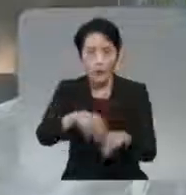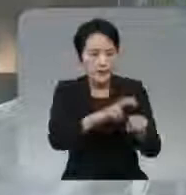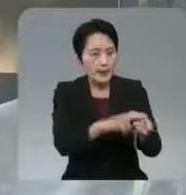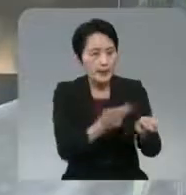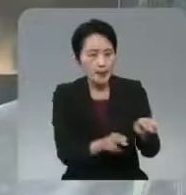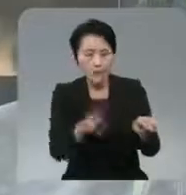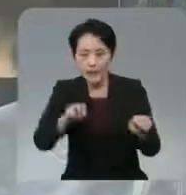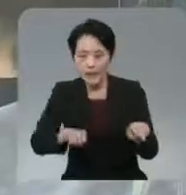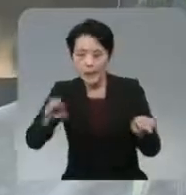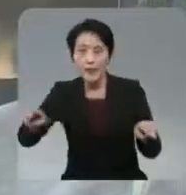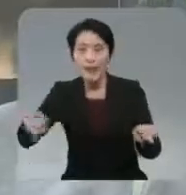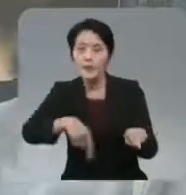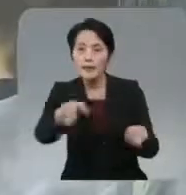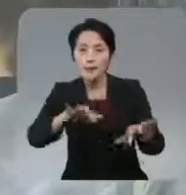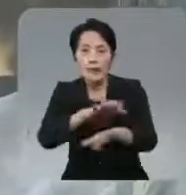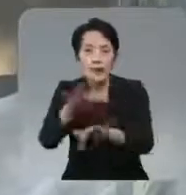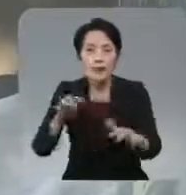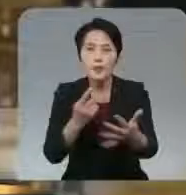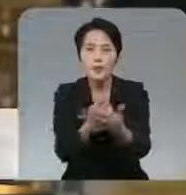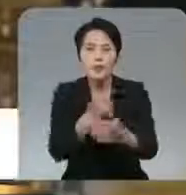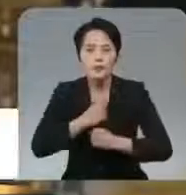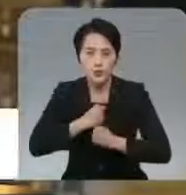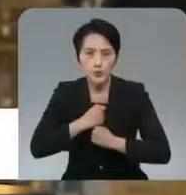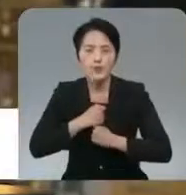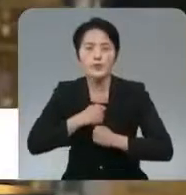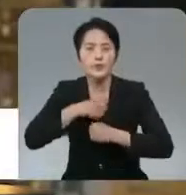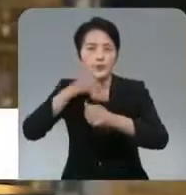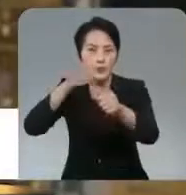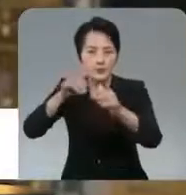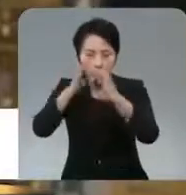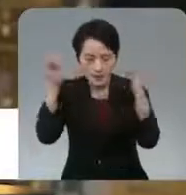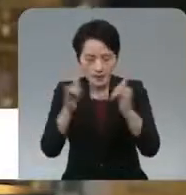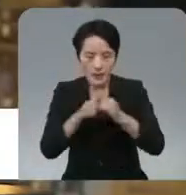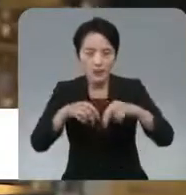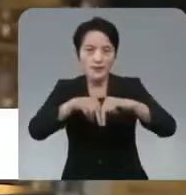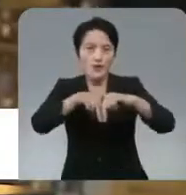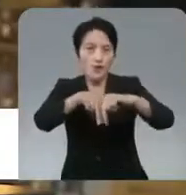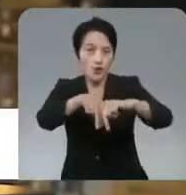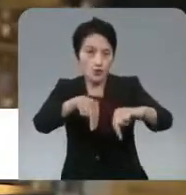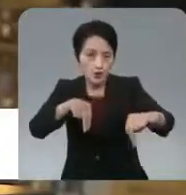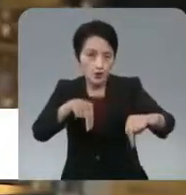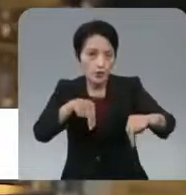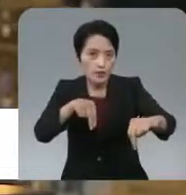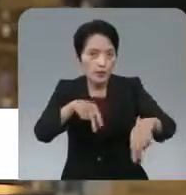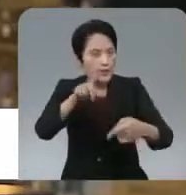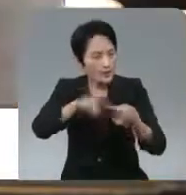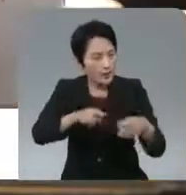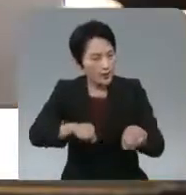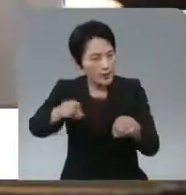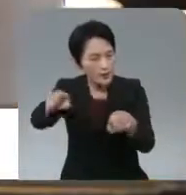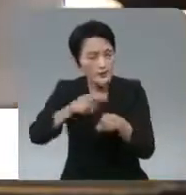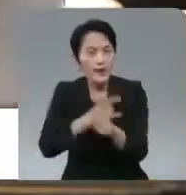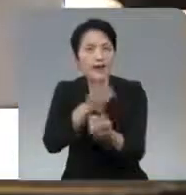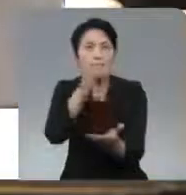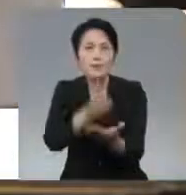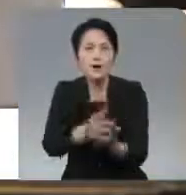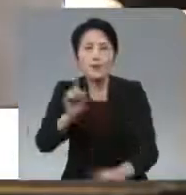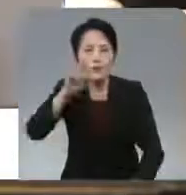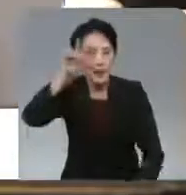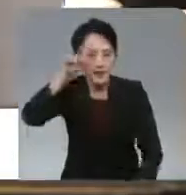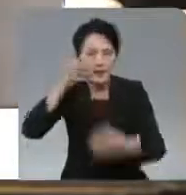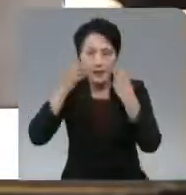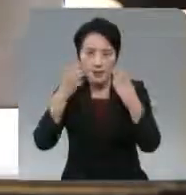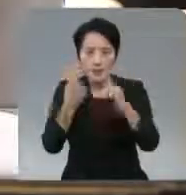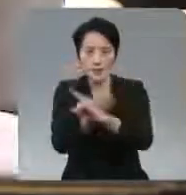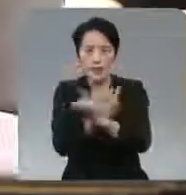mayores de 60 y aquellos mantuvieron un contacto próximo con positivos que dieron positivo en el test de antígenos o que trabajan en asilos de